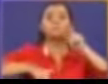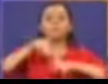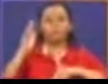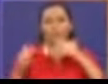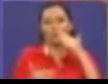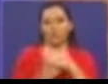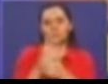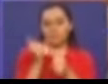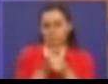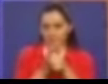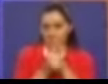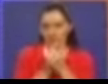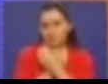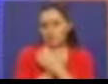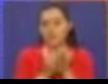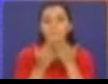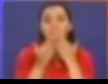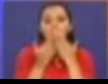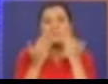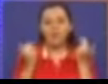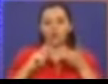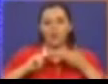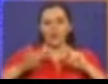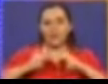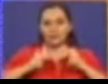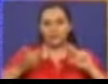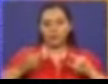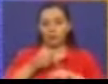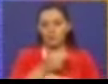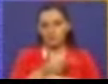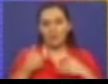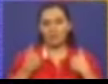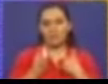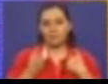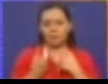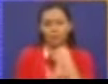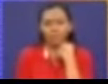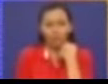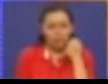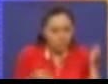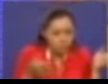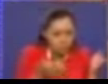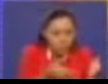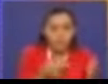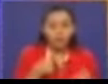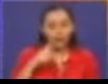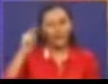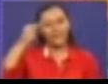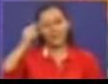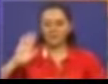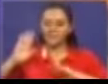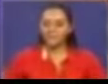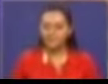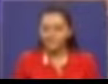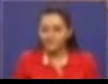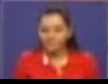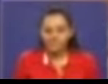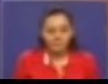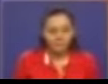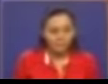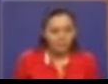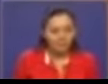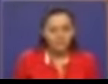¿no?, para mejoramiento genético de los ganaderos más pobres del país. Cuando llegamos al gobierno, está el